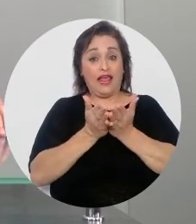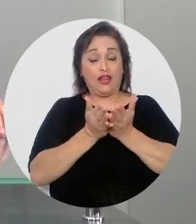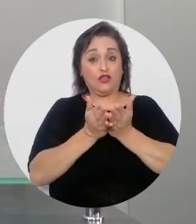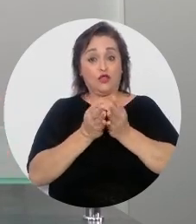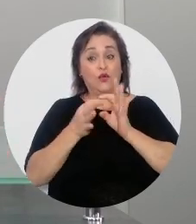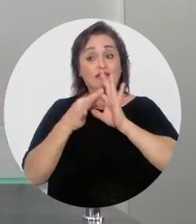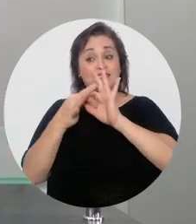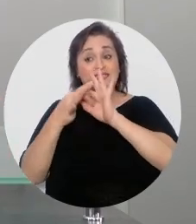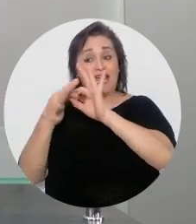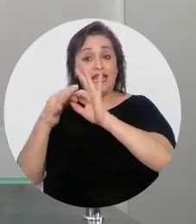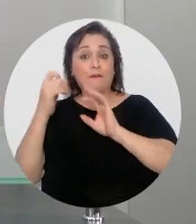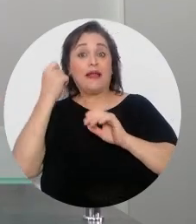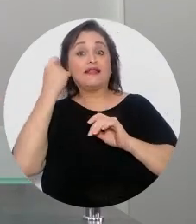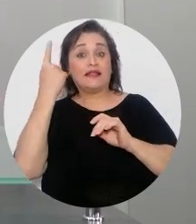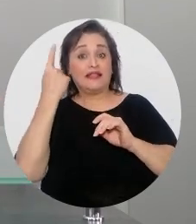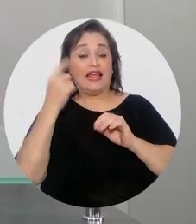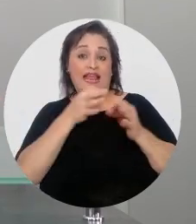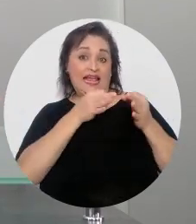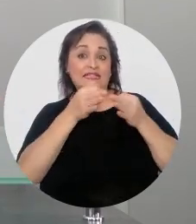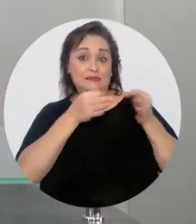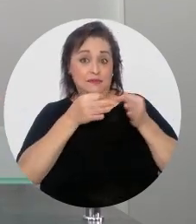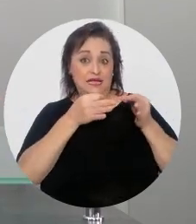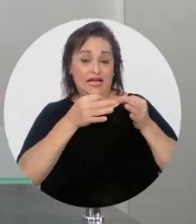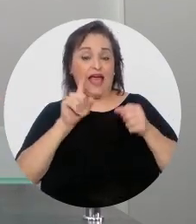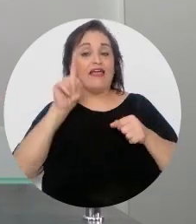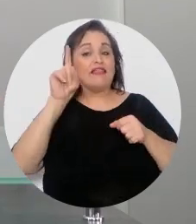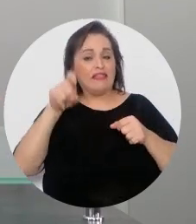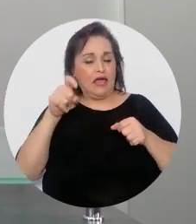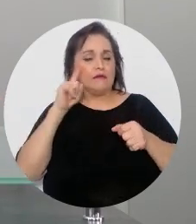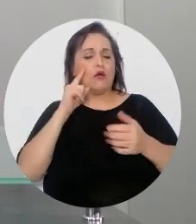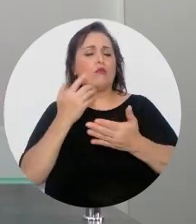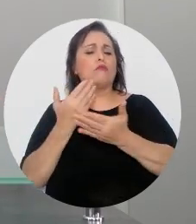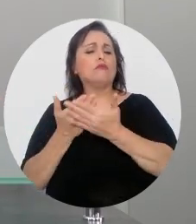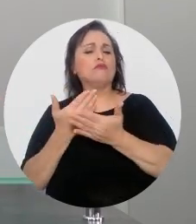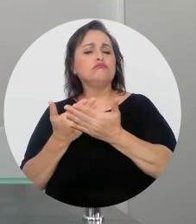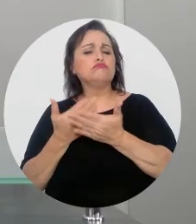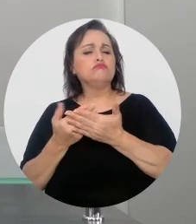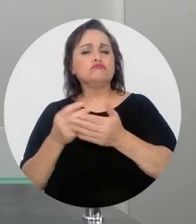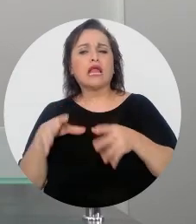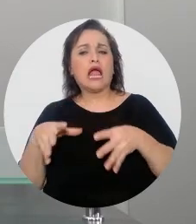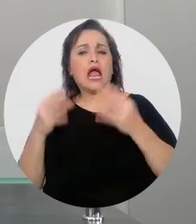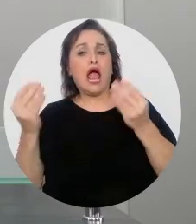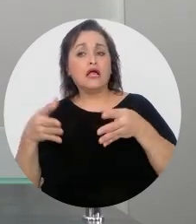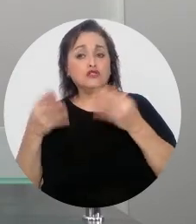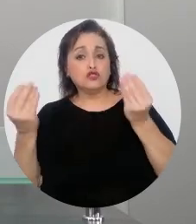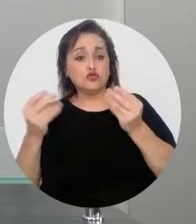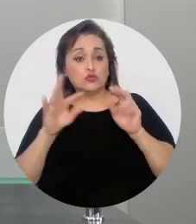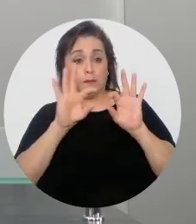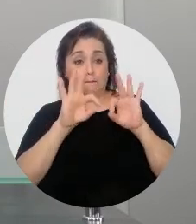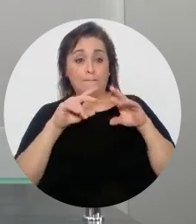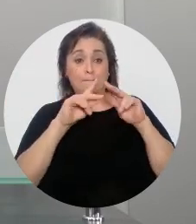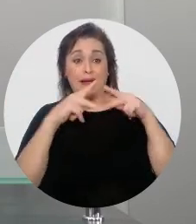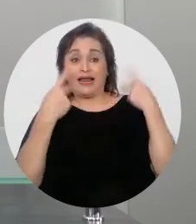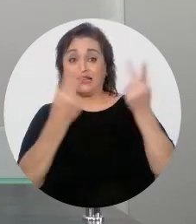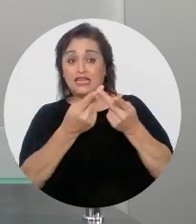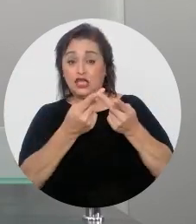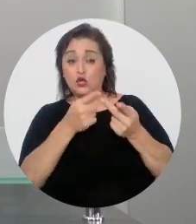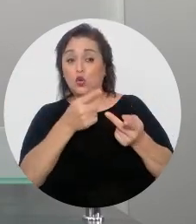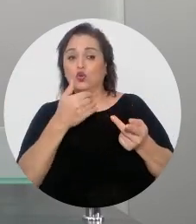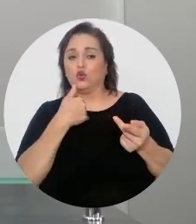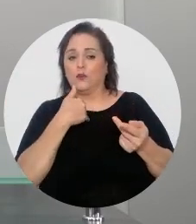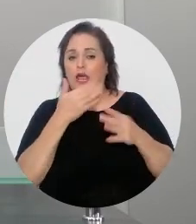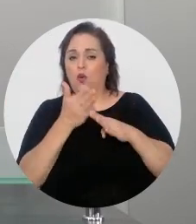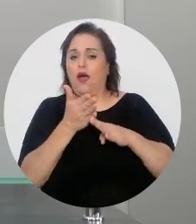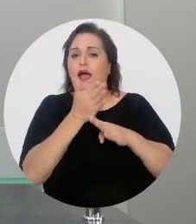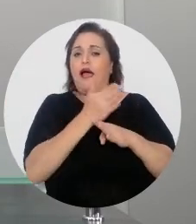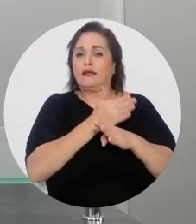para entender, y además deben comprobar los gastos en que ellos como partidos